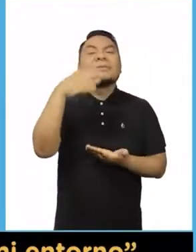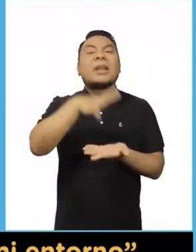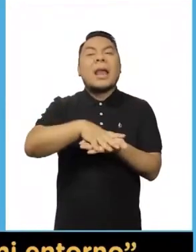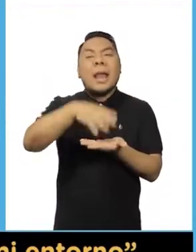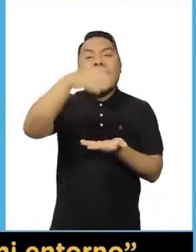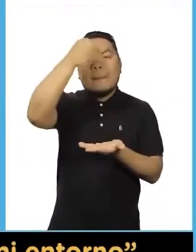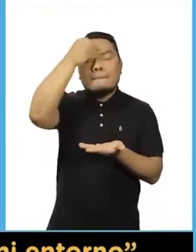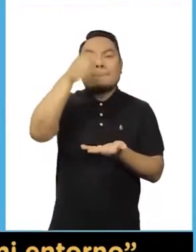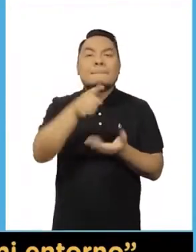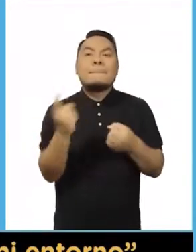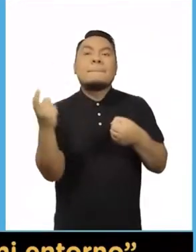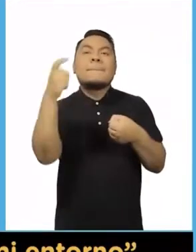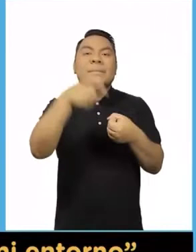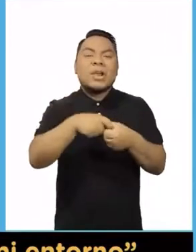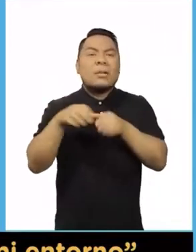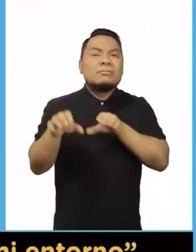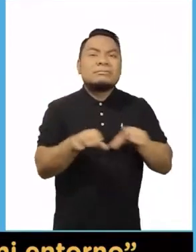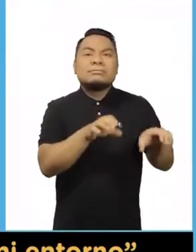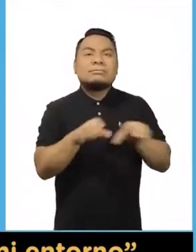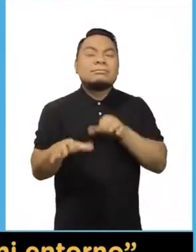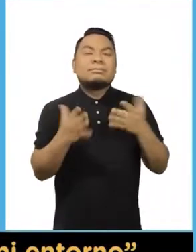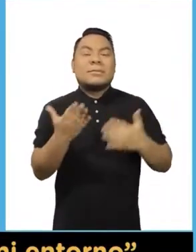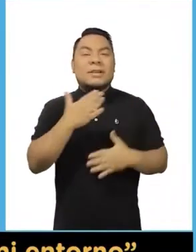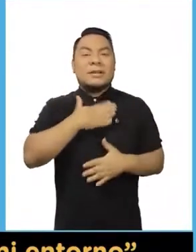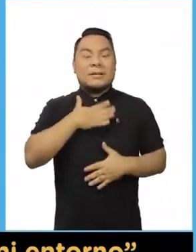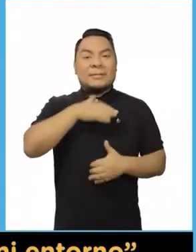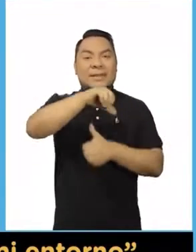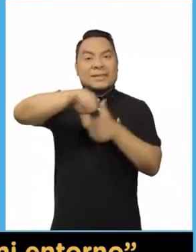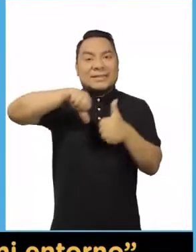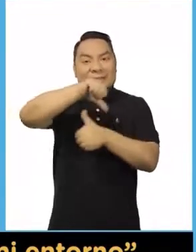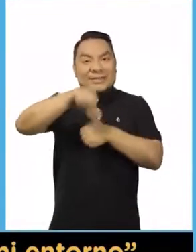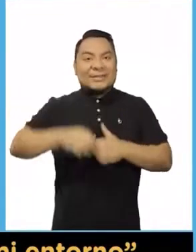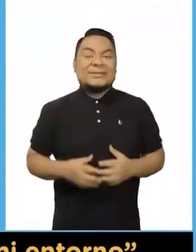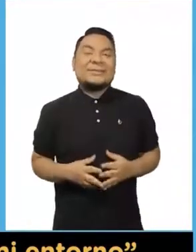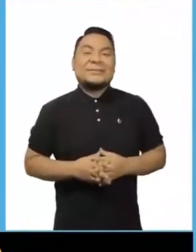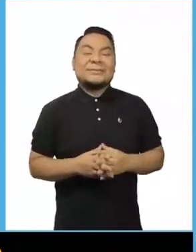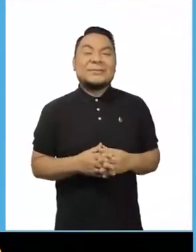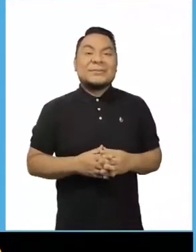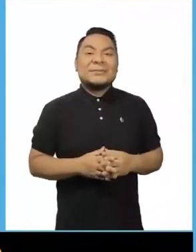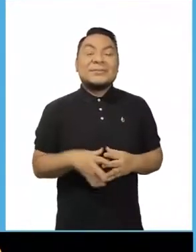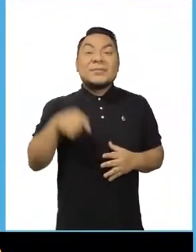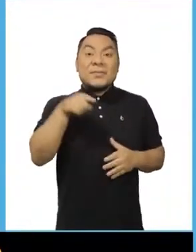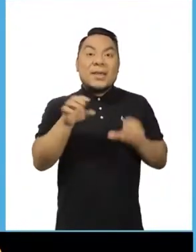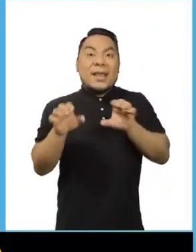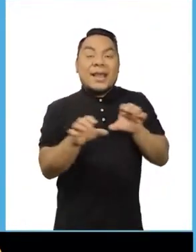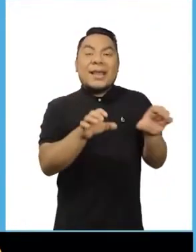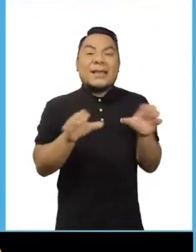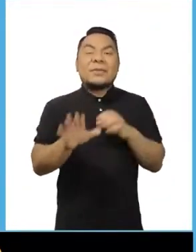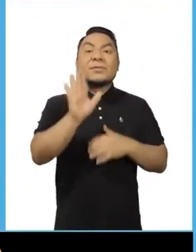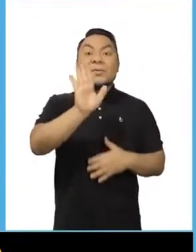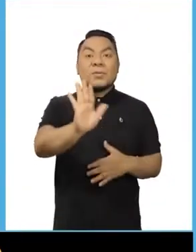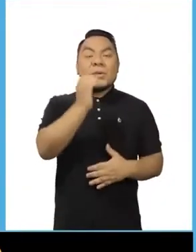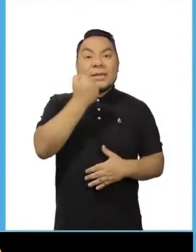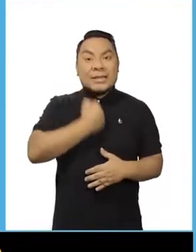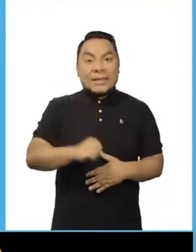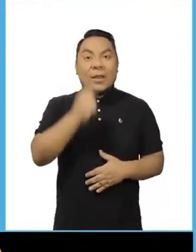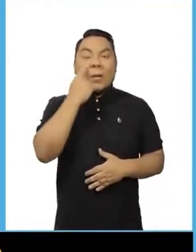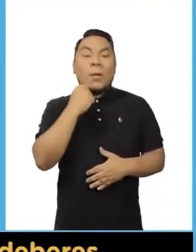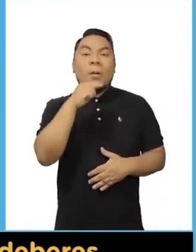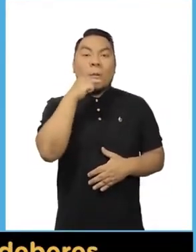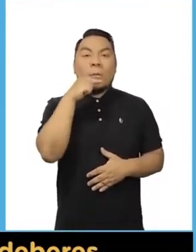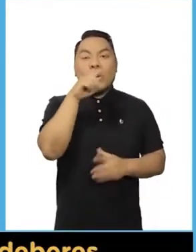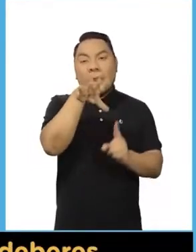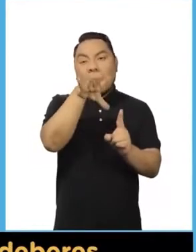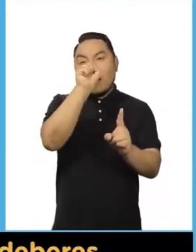de aprendizaje Participo activamente de mi entorno. Con esta actividad, tu hija o